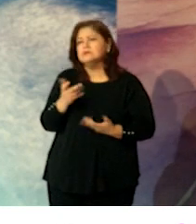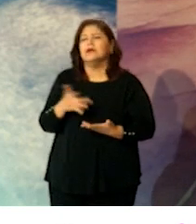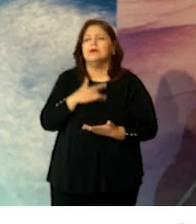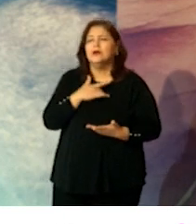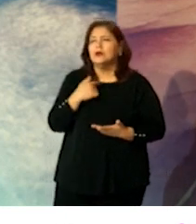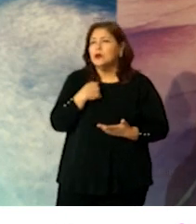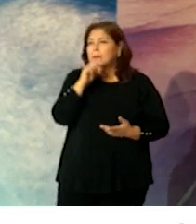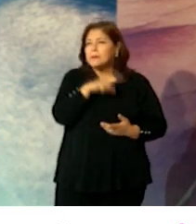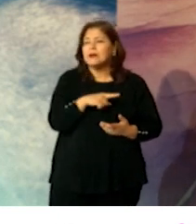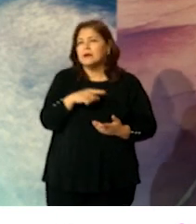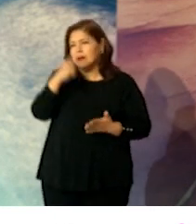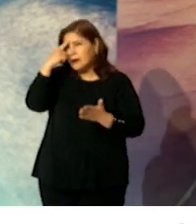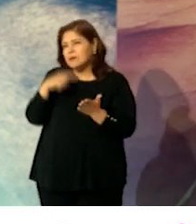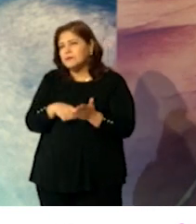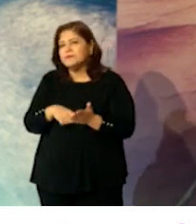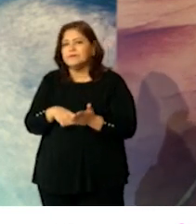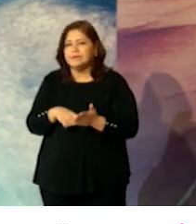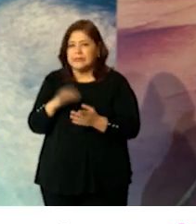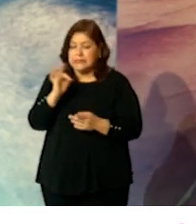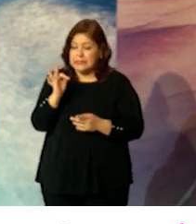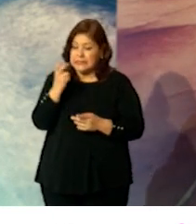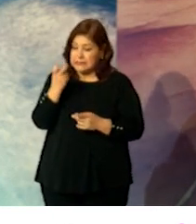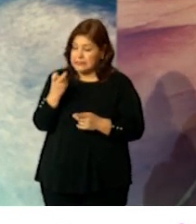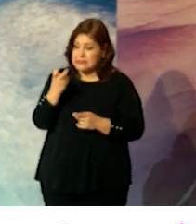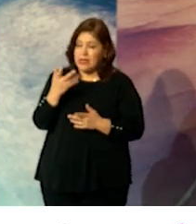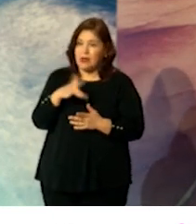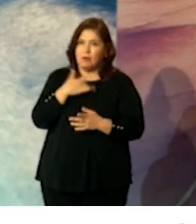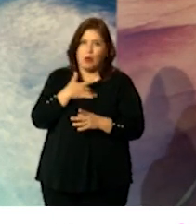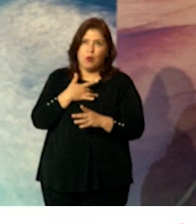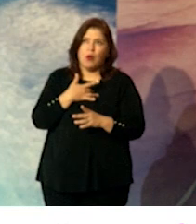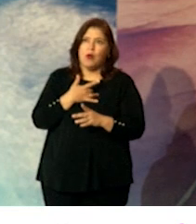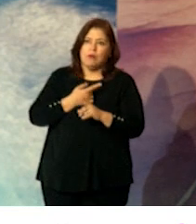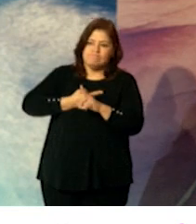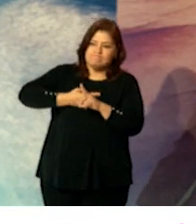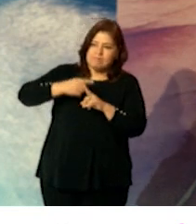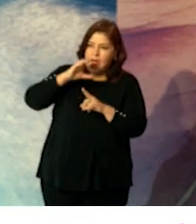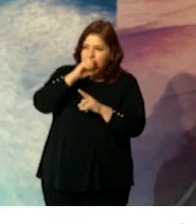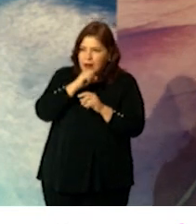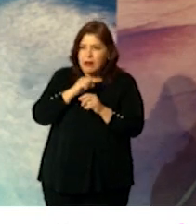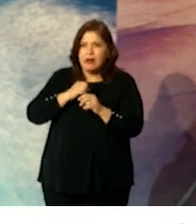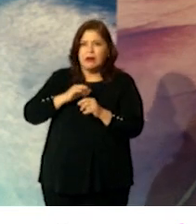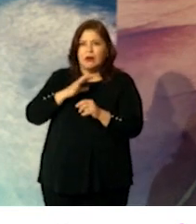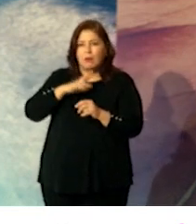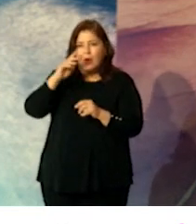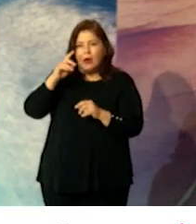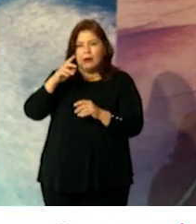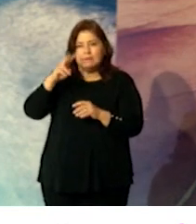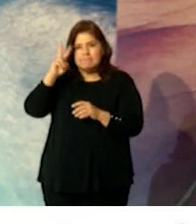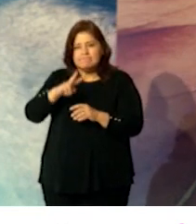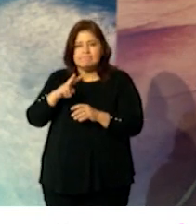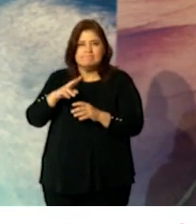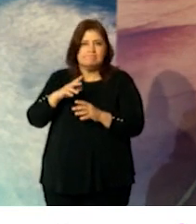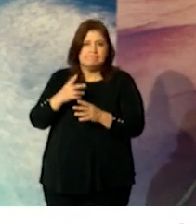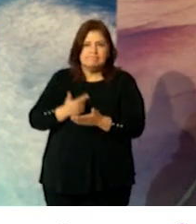que si esta crisis climática, esta ebullición que estamos viviendo ya actualmente, no